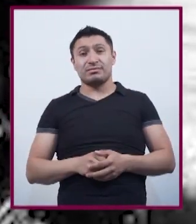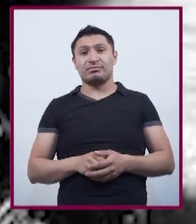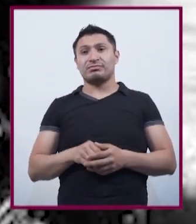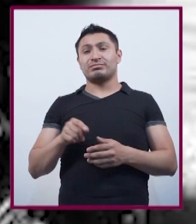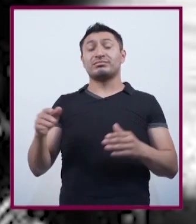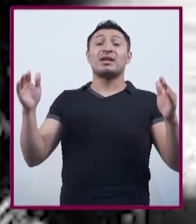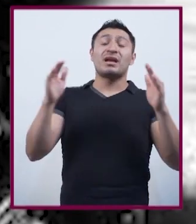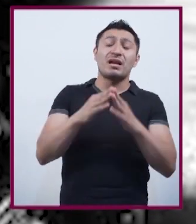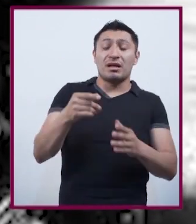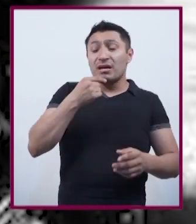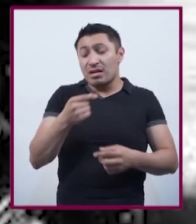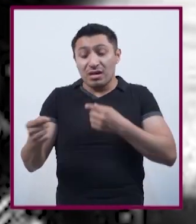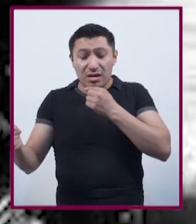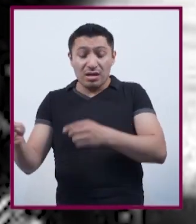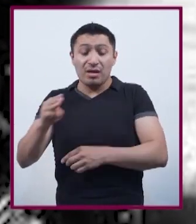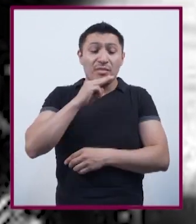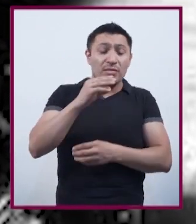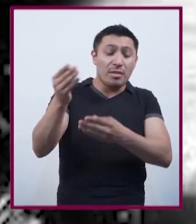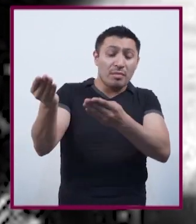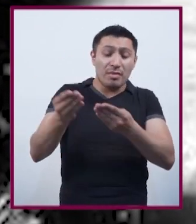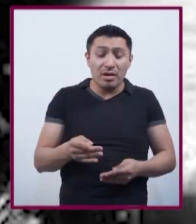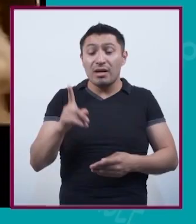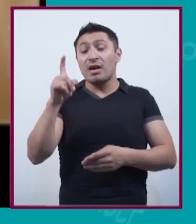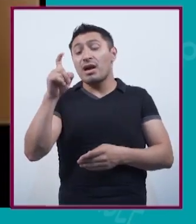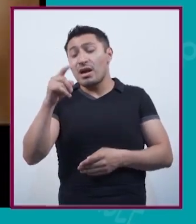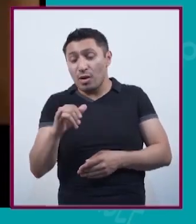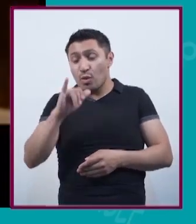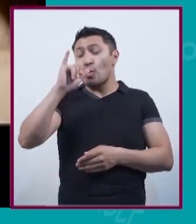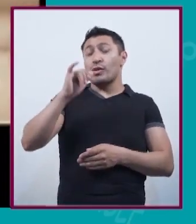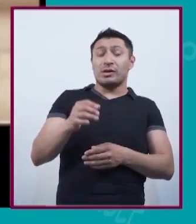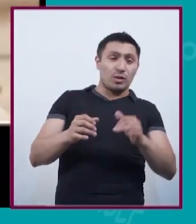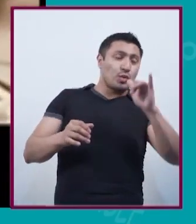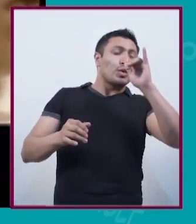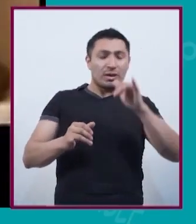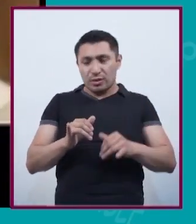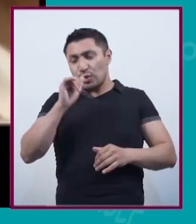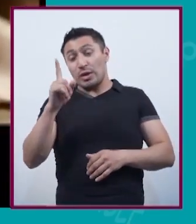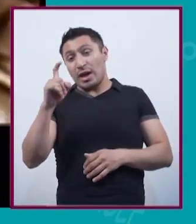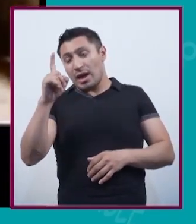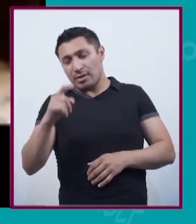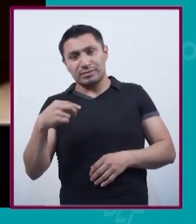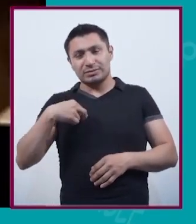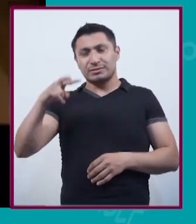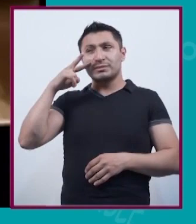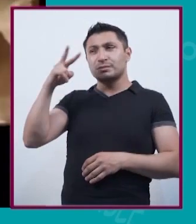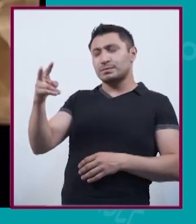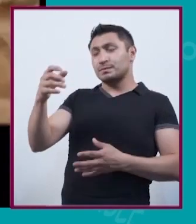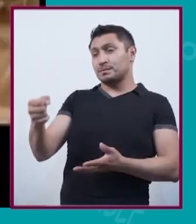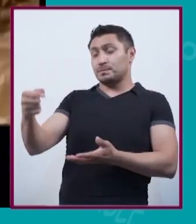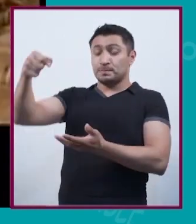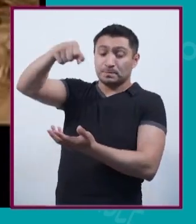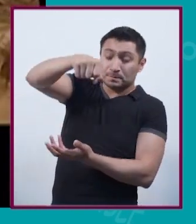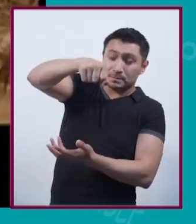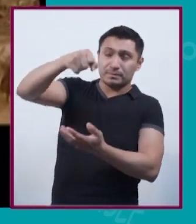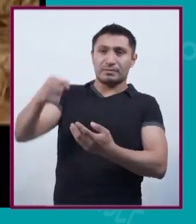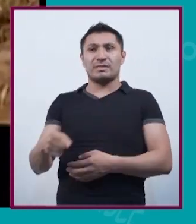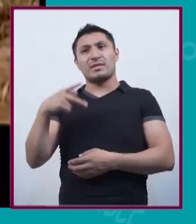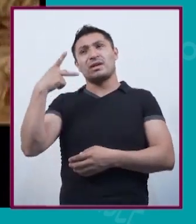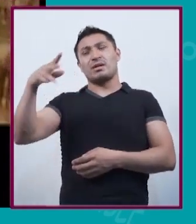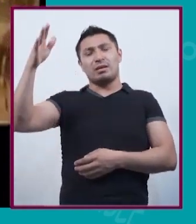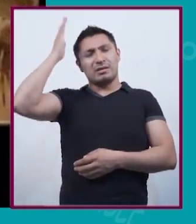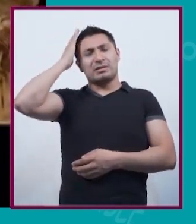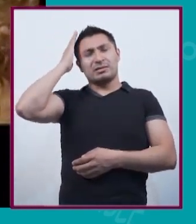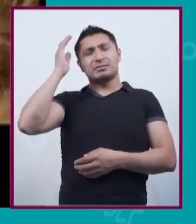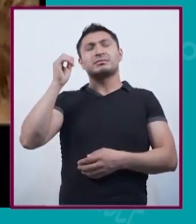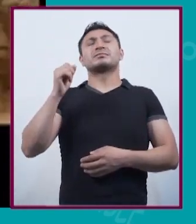las preocupaciones temáticas anteriormente señaladas. A la casa de mis niñeces mi madre me traía el agua. Entre un sorbo y el